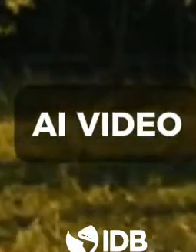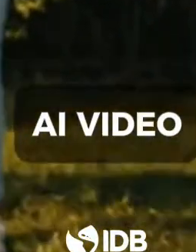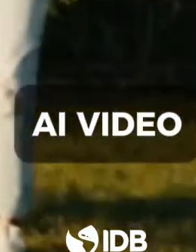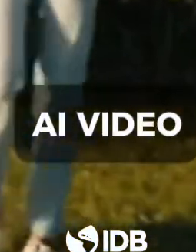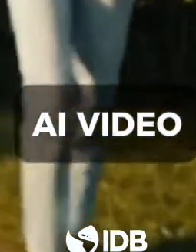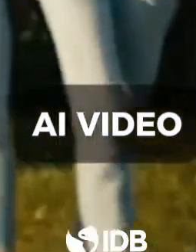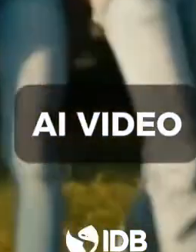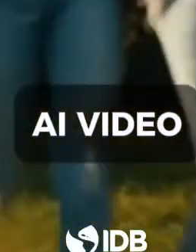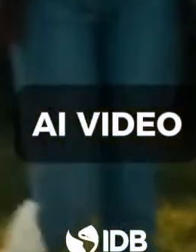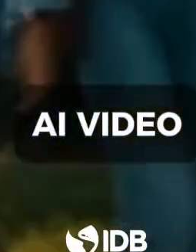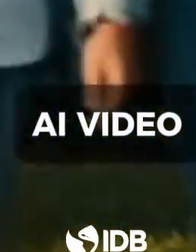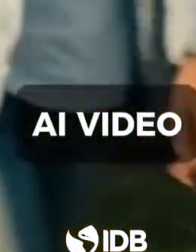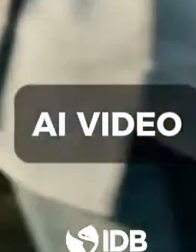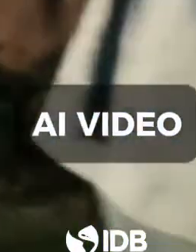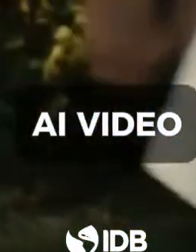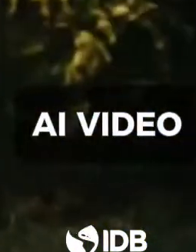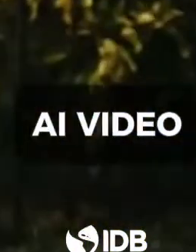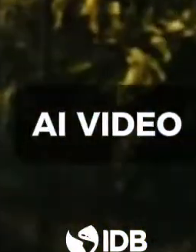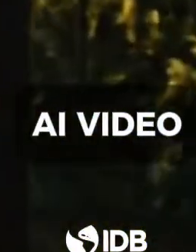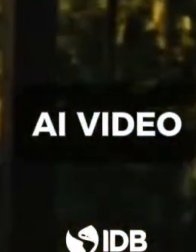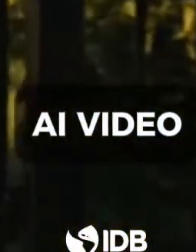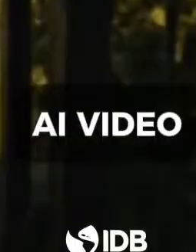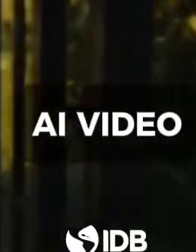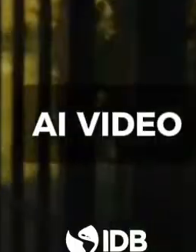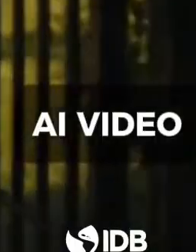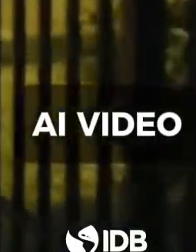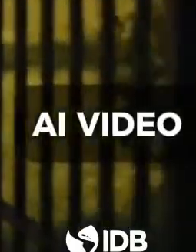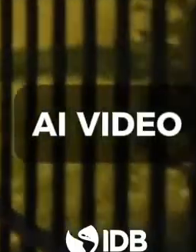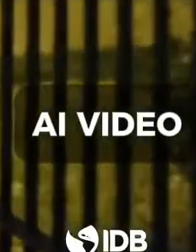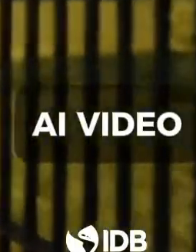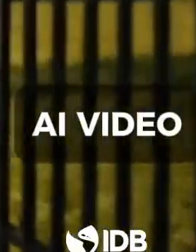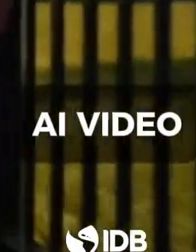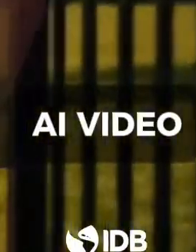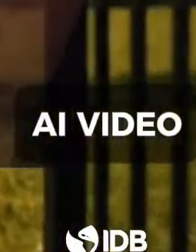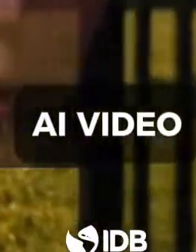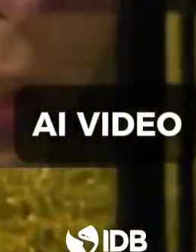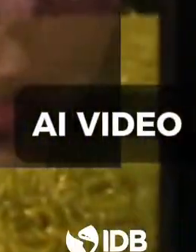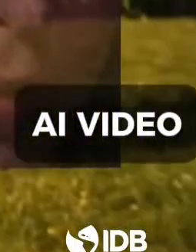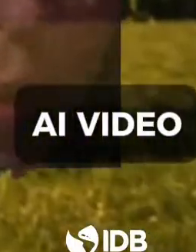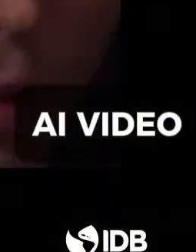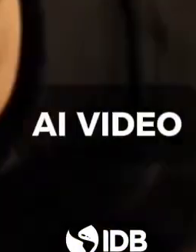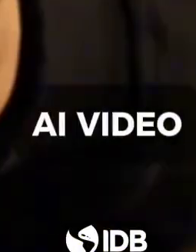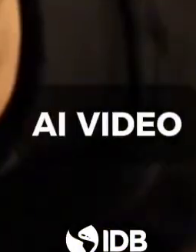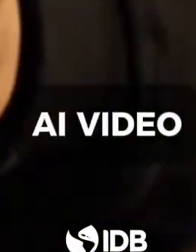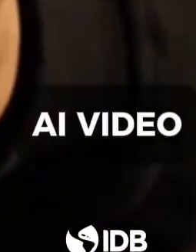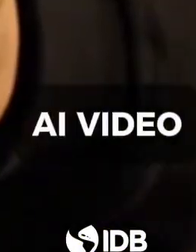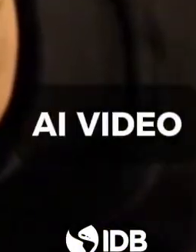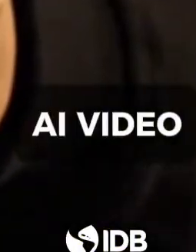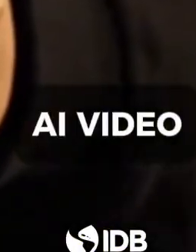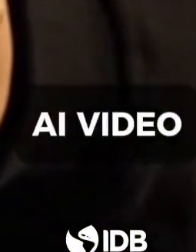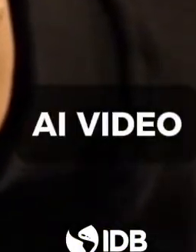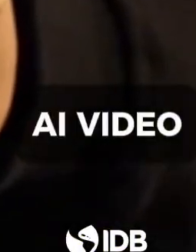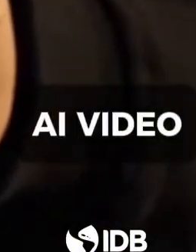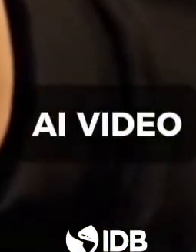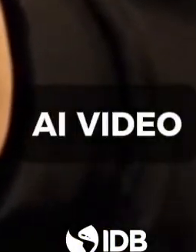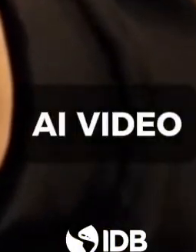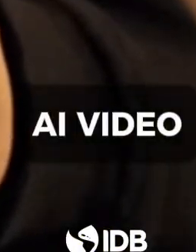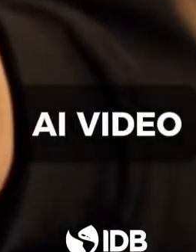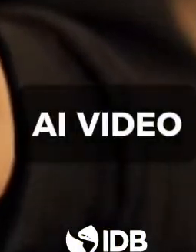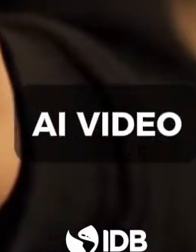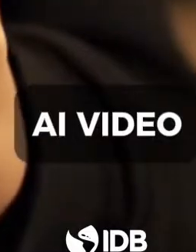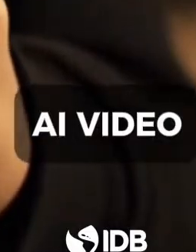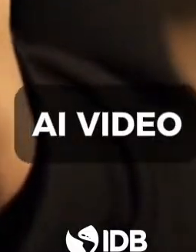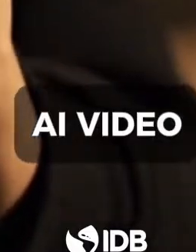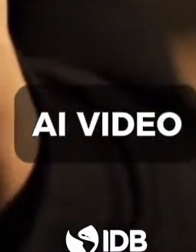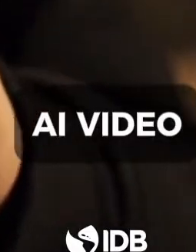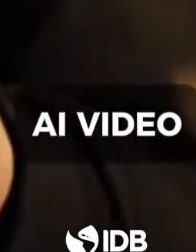days? Resilience, adaptability, a high rate of learning, creativity. Should kids still be learning how to code? Because I've heard people